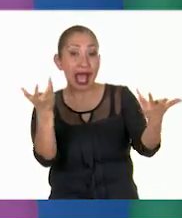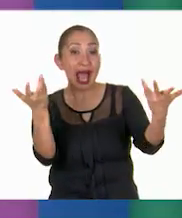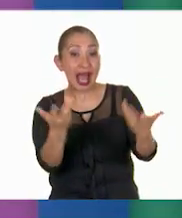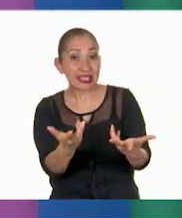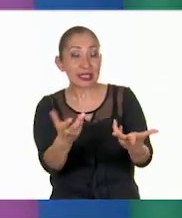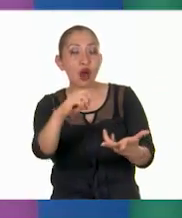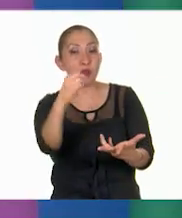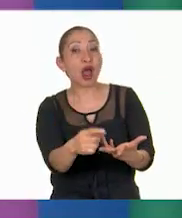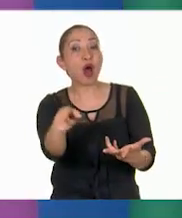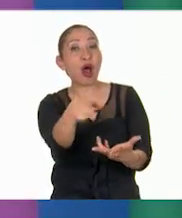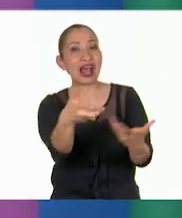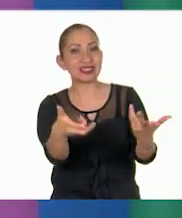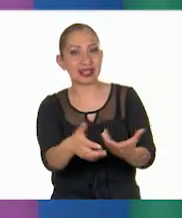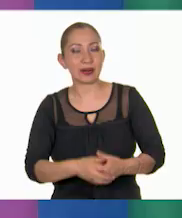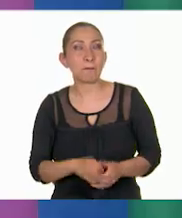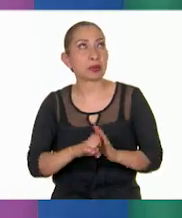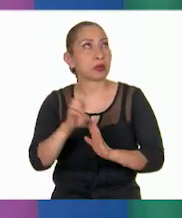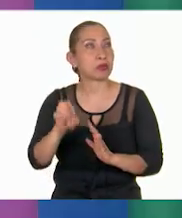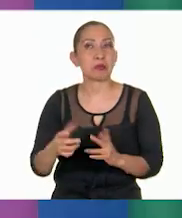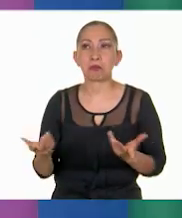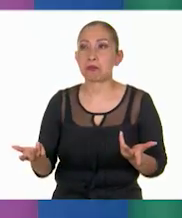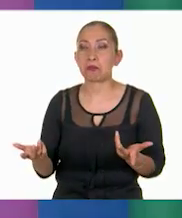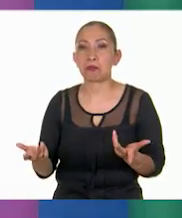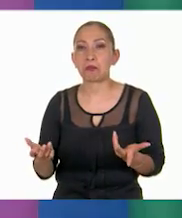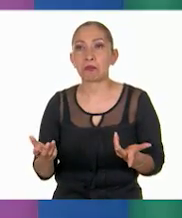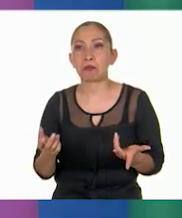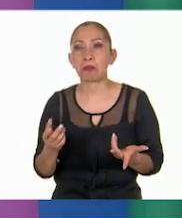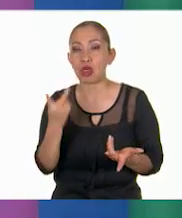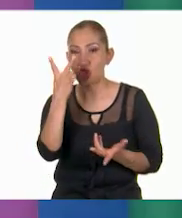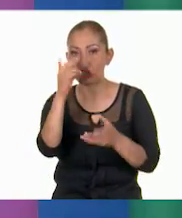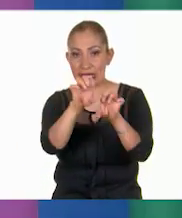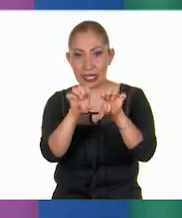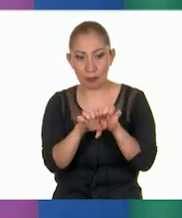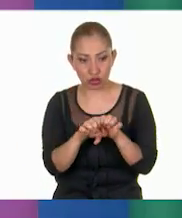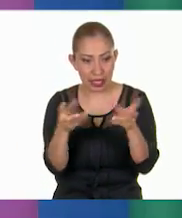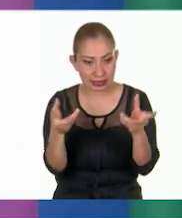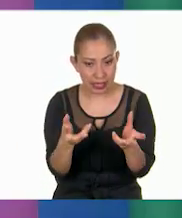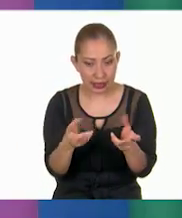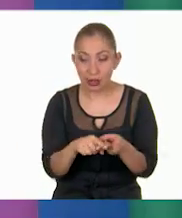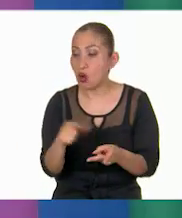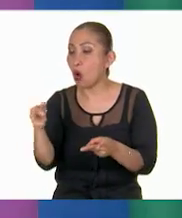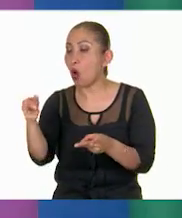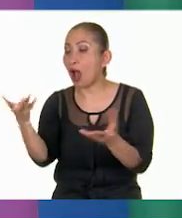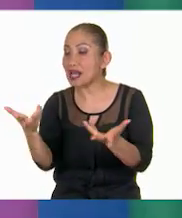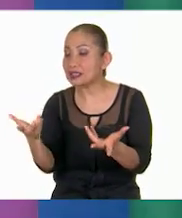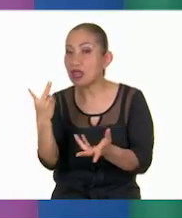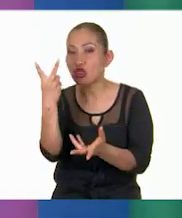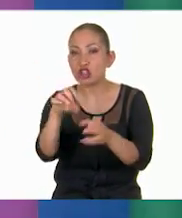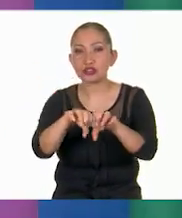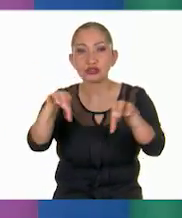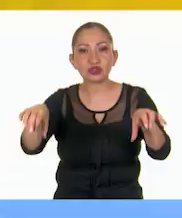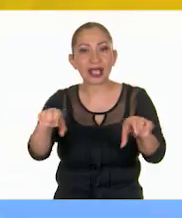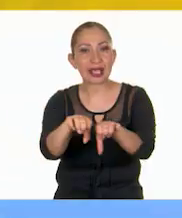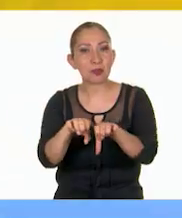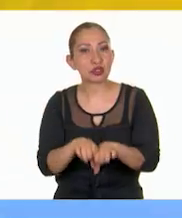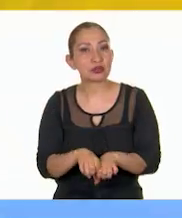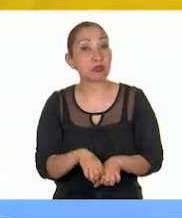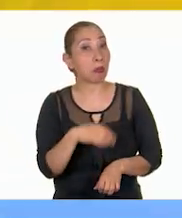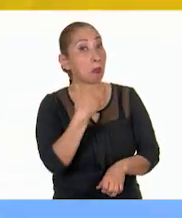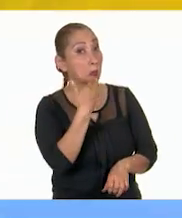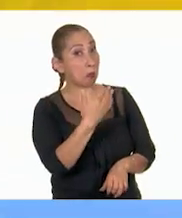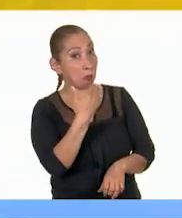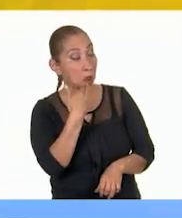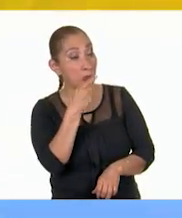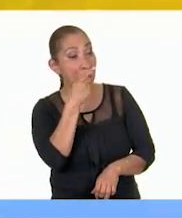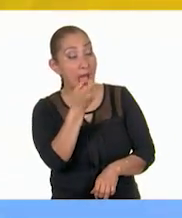acciones obligadas en el mismo. Por ejemplo, hacen 2 equipos y hagan 2 equipos. Muy